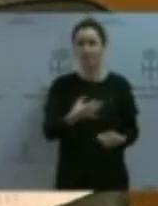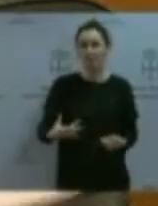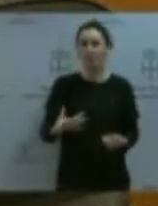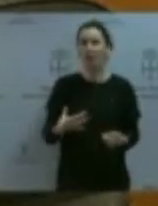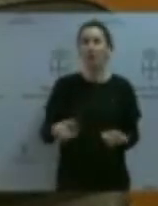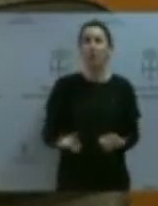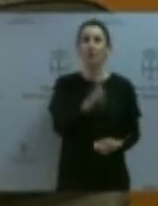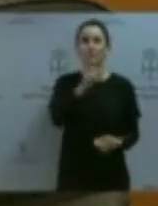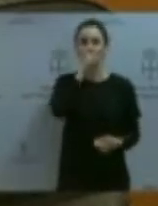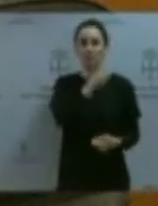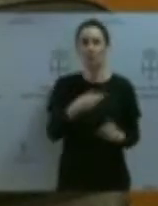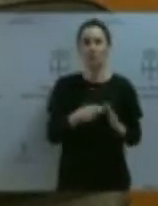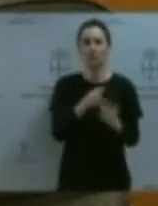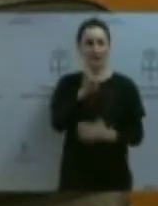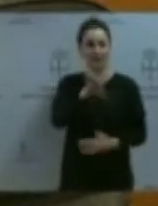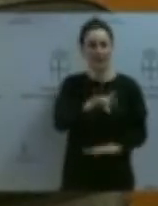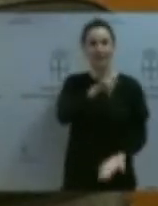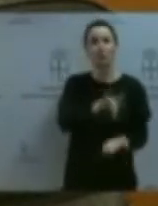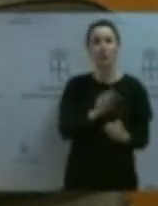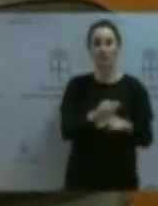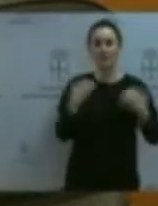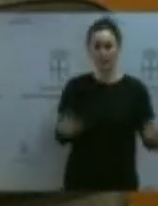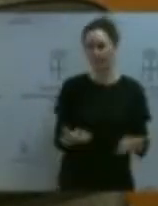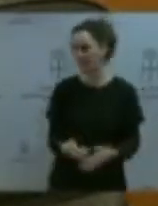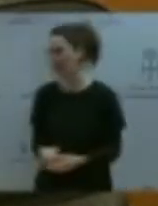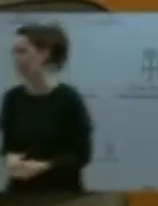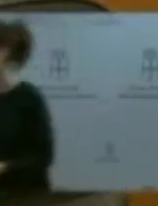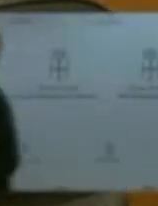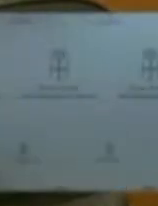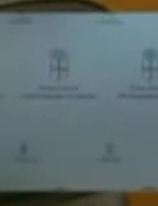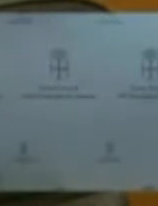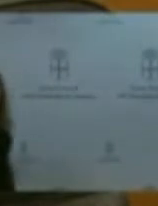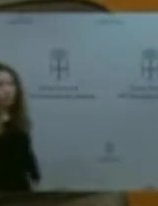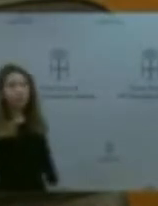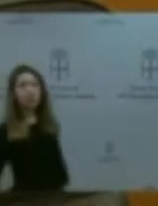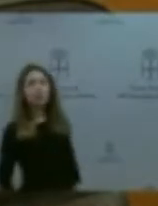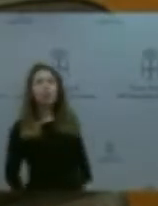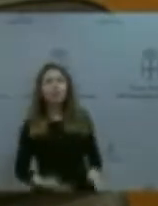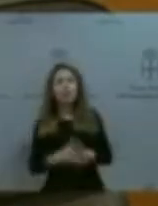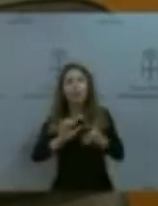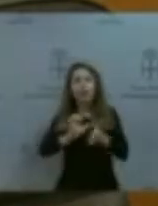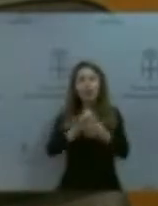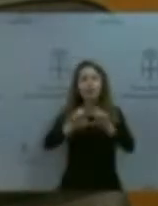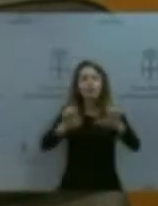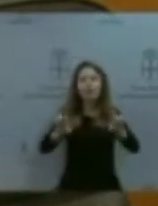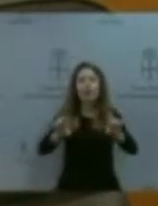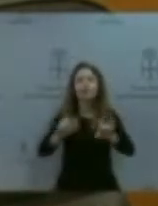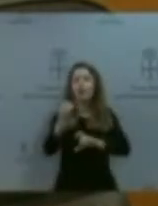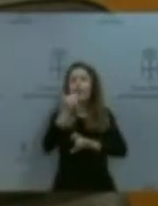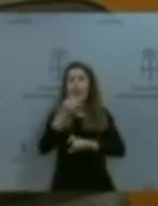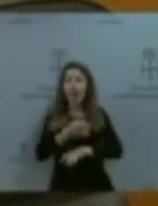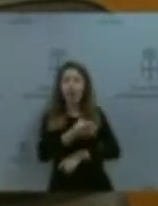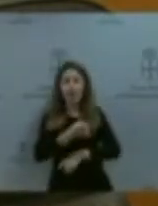el Parlamento, estuvimos señalando, que teníamos créditos con entidades bancarias de la deuda del Principado que nos estaba cobrando al Principado más que lo